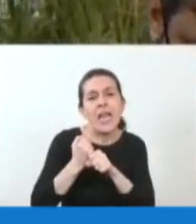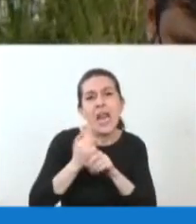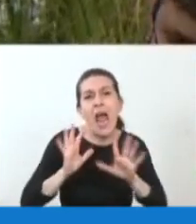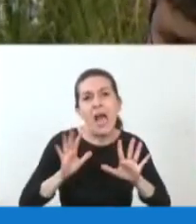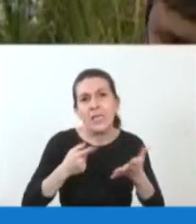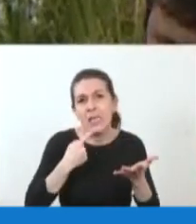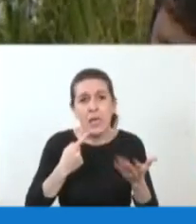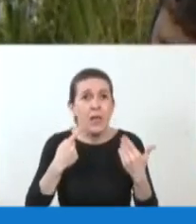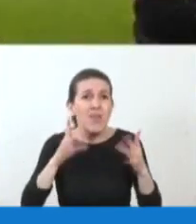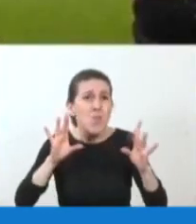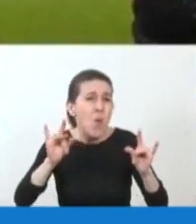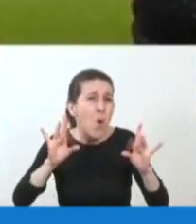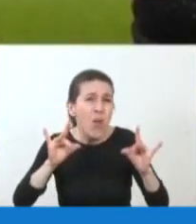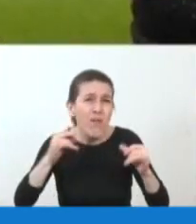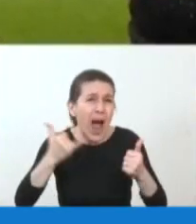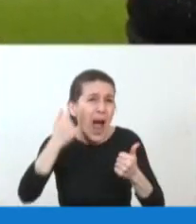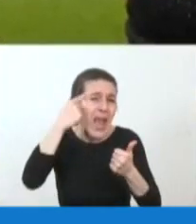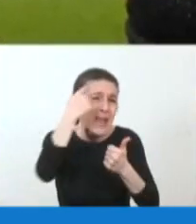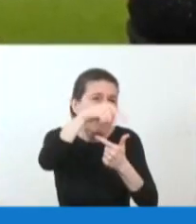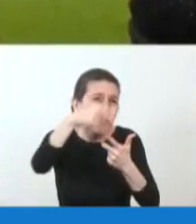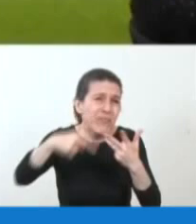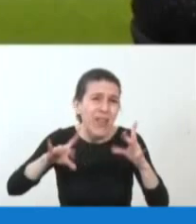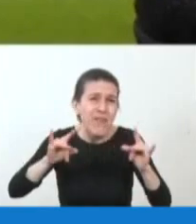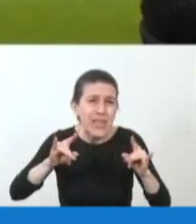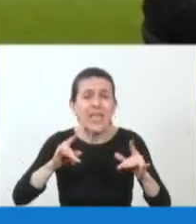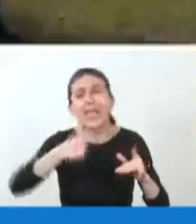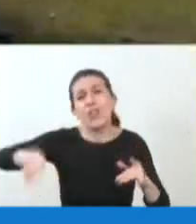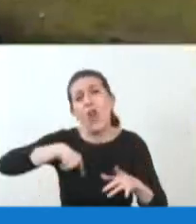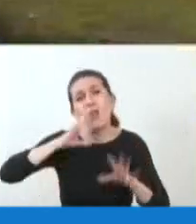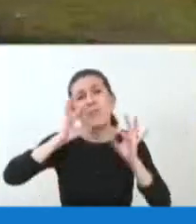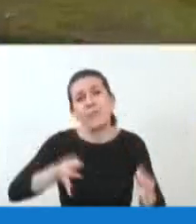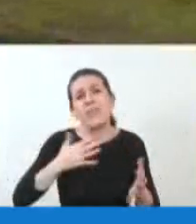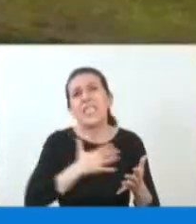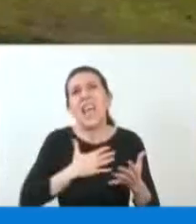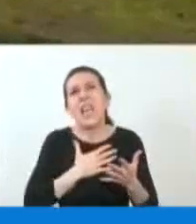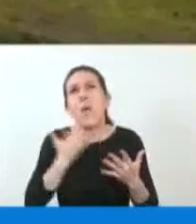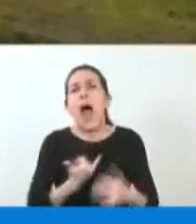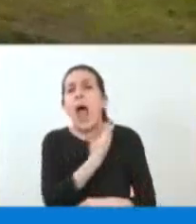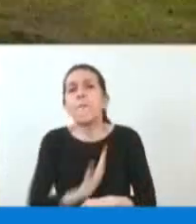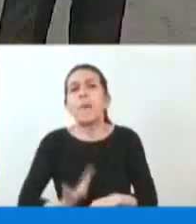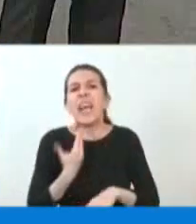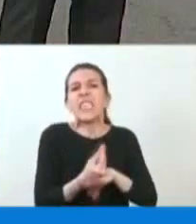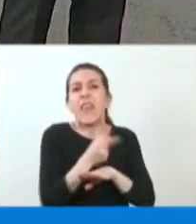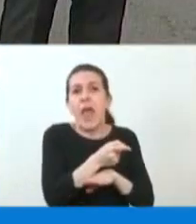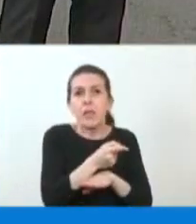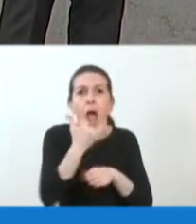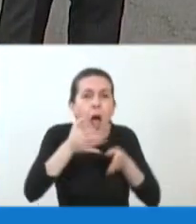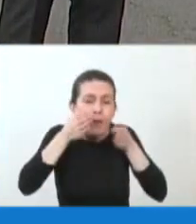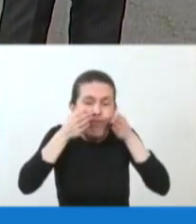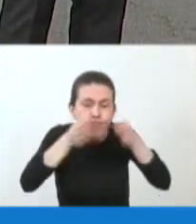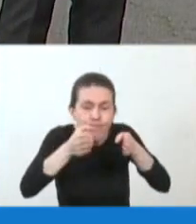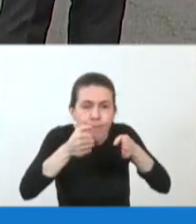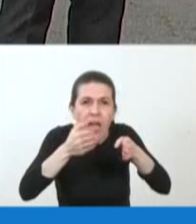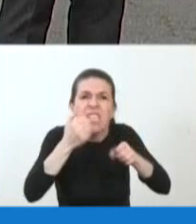difíciles en distintos aspectos y se nota y se siente que tenemos un presidente que tiene sus ojos puestos en la gestión